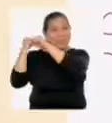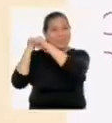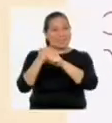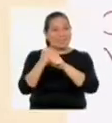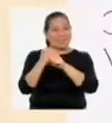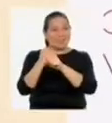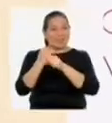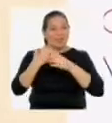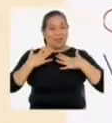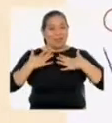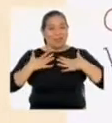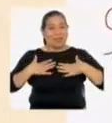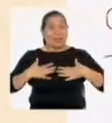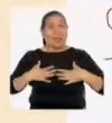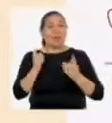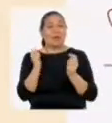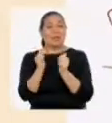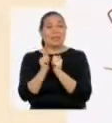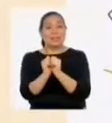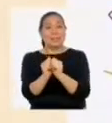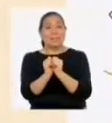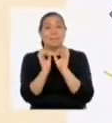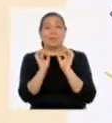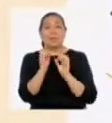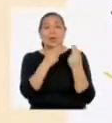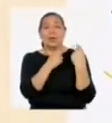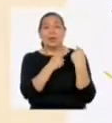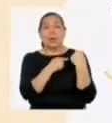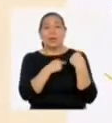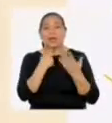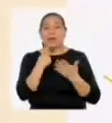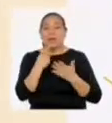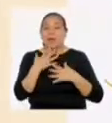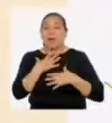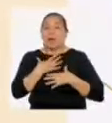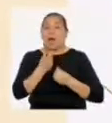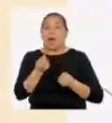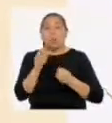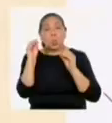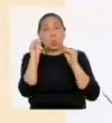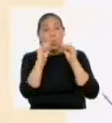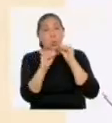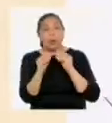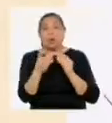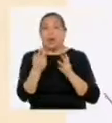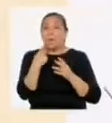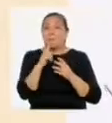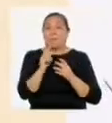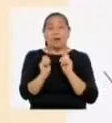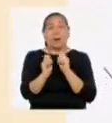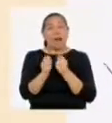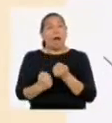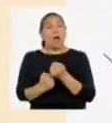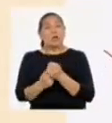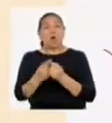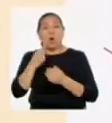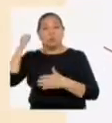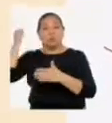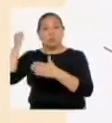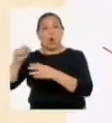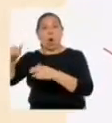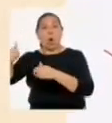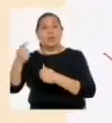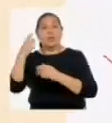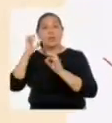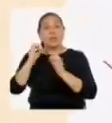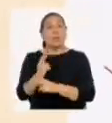lanza, y el traje felínico que le acompaña, cuya función es la de sanar, curar o debilitar al adversario o víctima